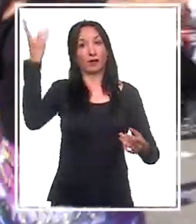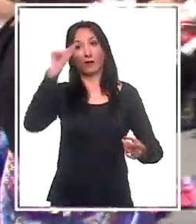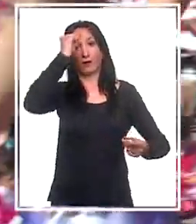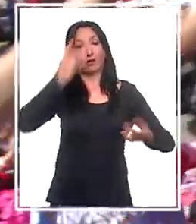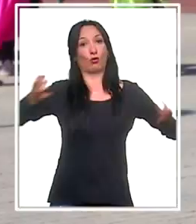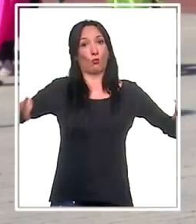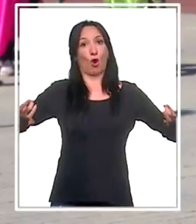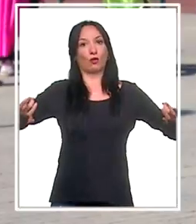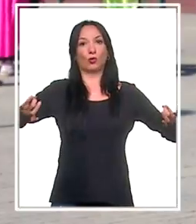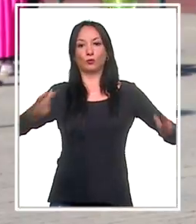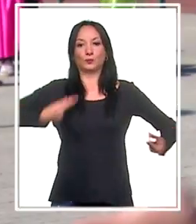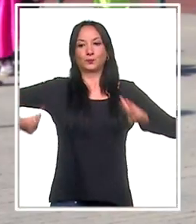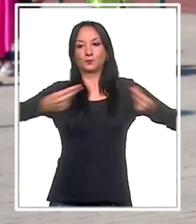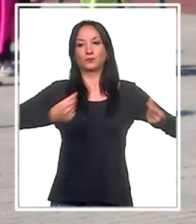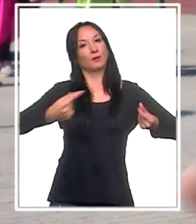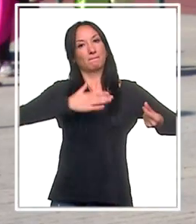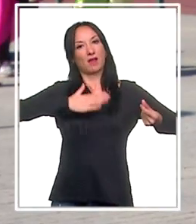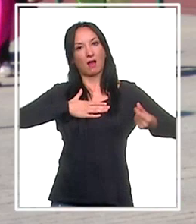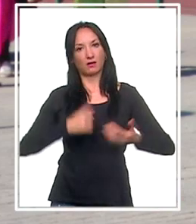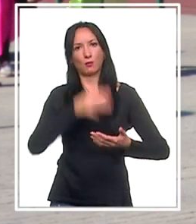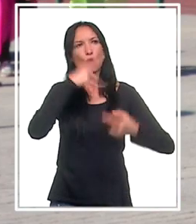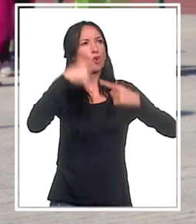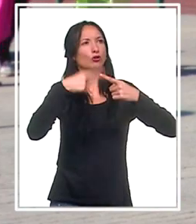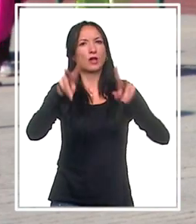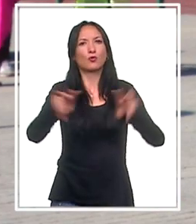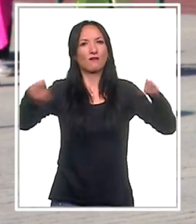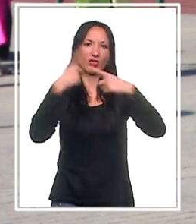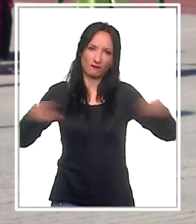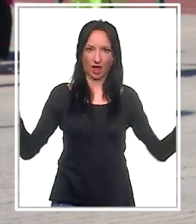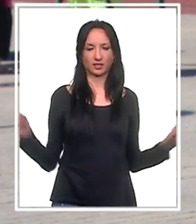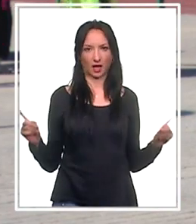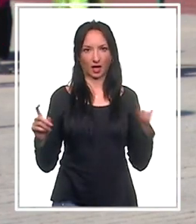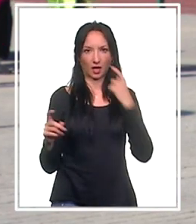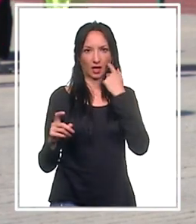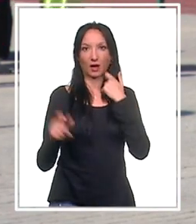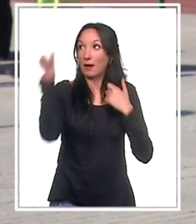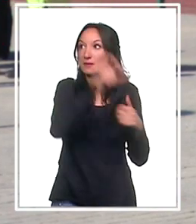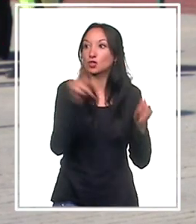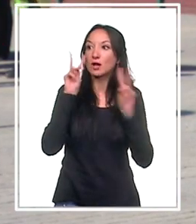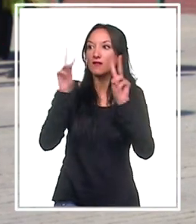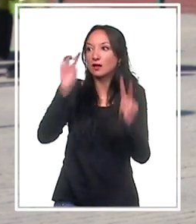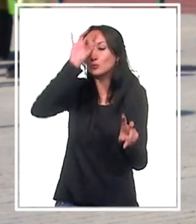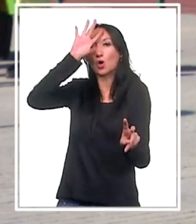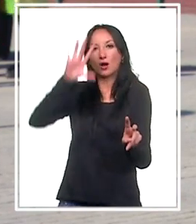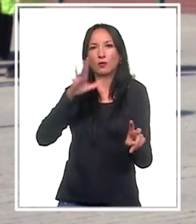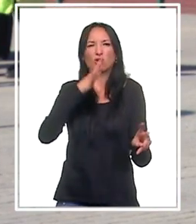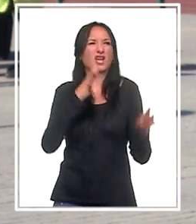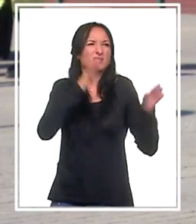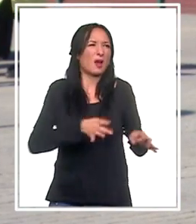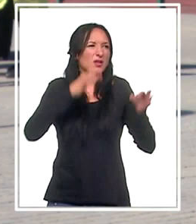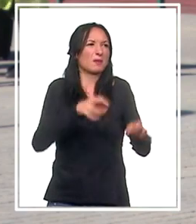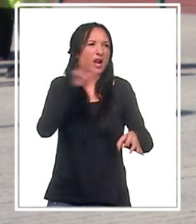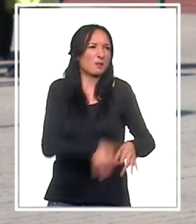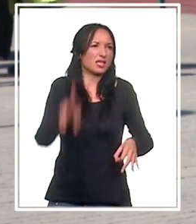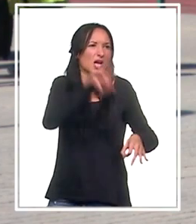porque una cosa nueva una cosa distinta para poder para que la gente lo vea mejor no el mismo que no todos